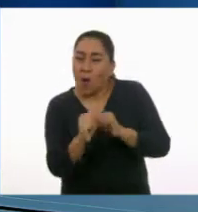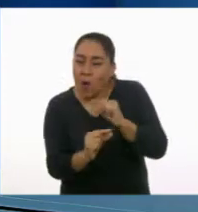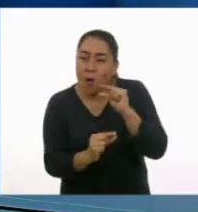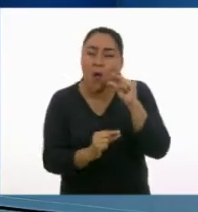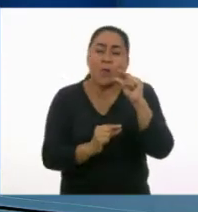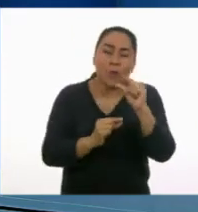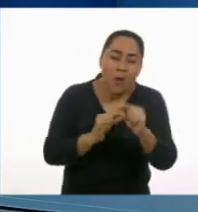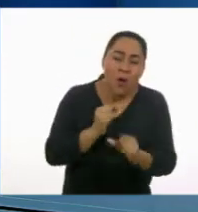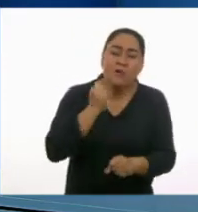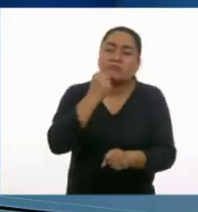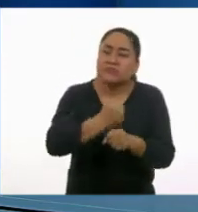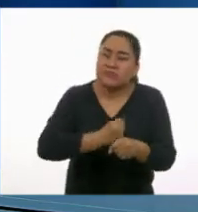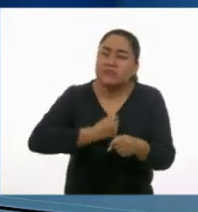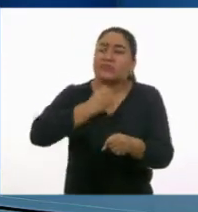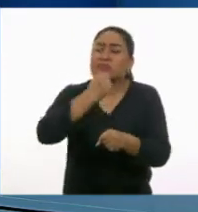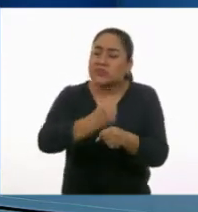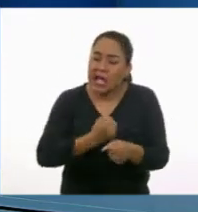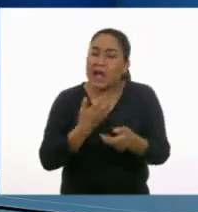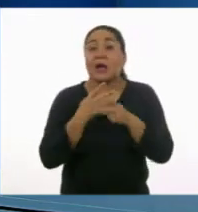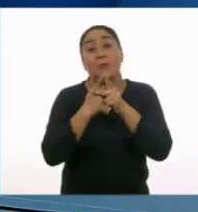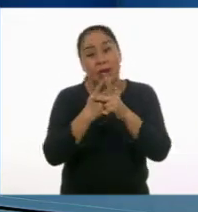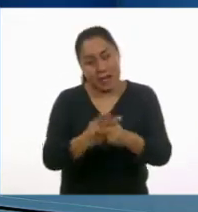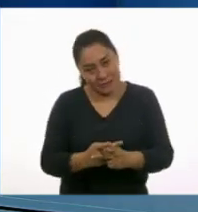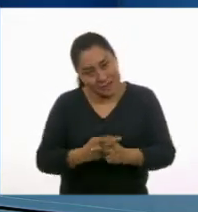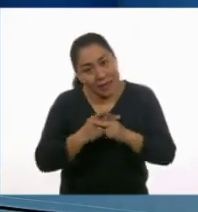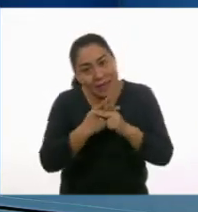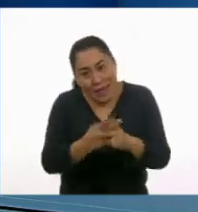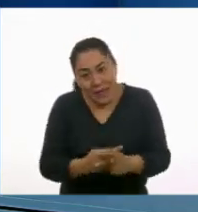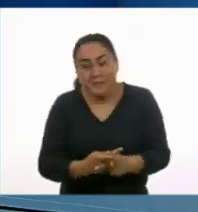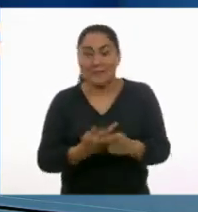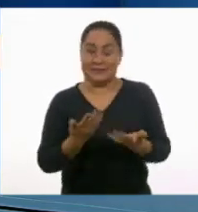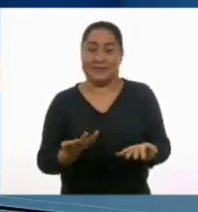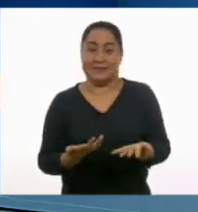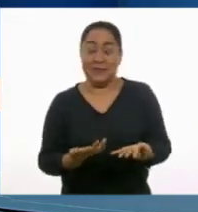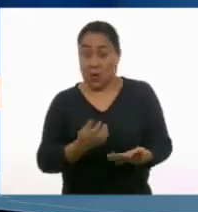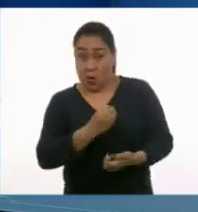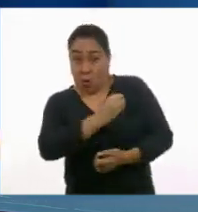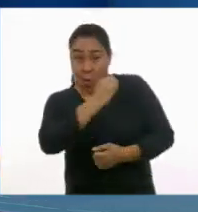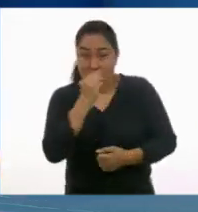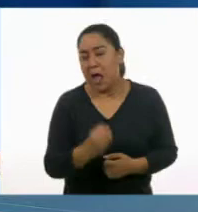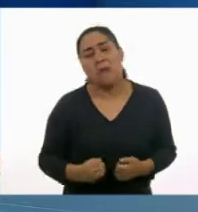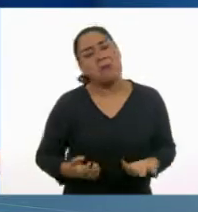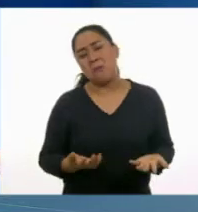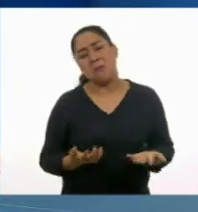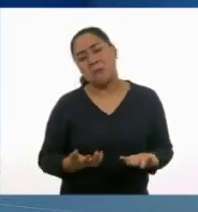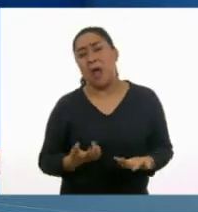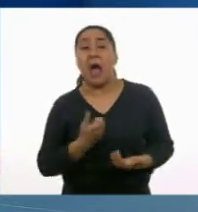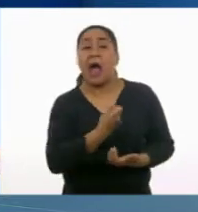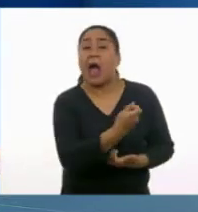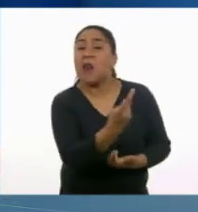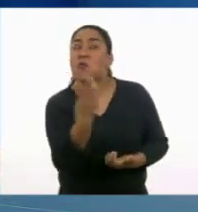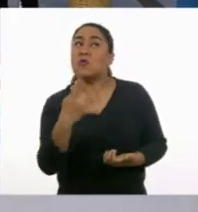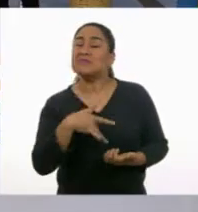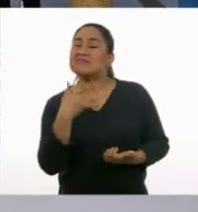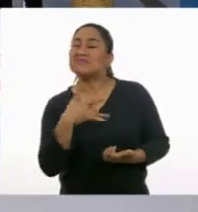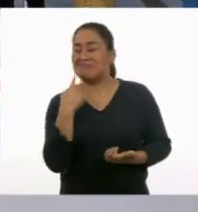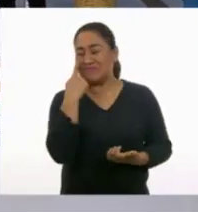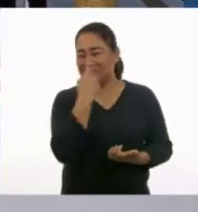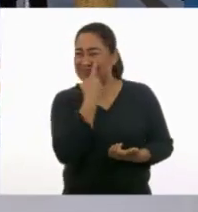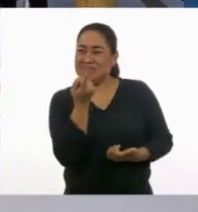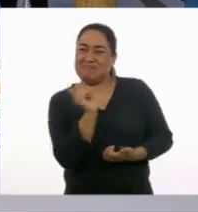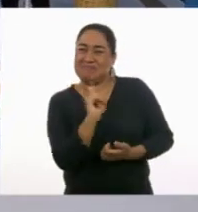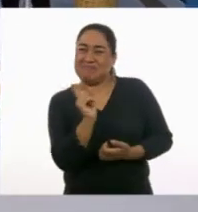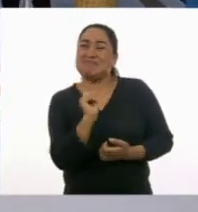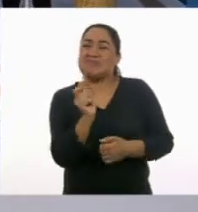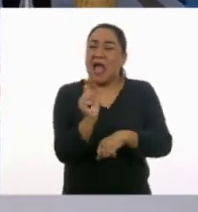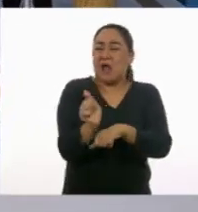a poco, hay que tenernos paciencia y además no es obligatorio, no a todos nos gusta actuar, ¿verdad? No. Y